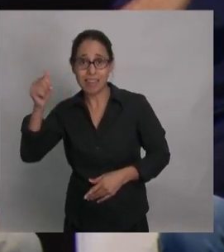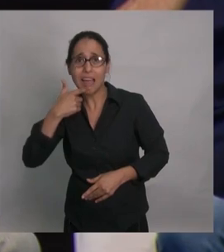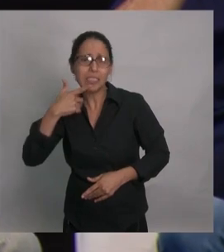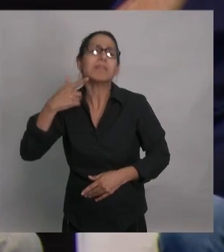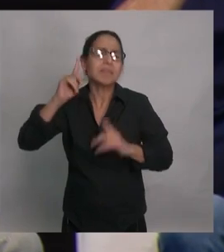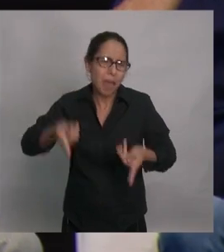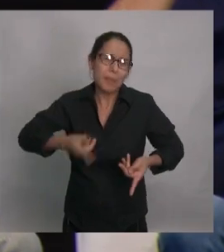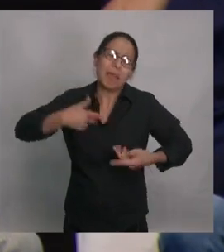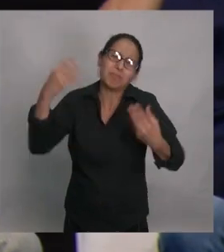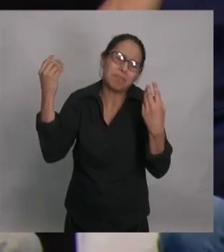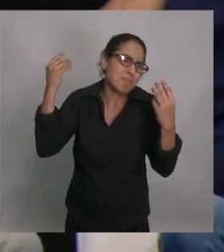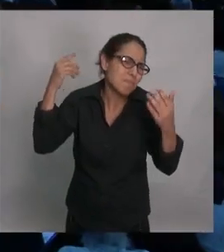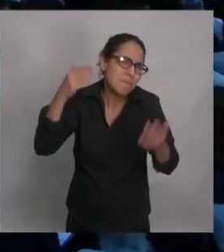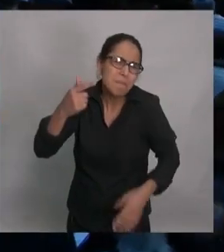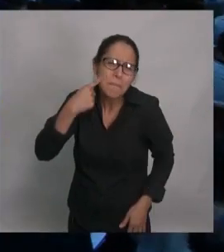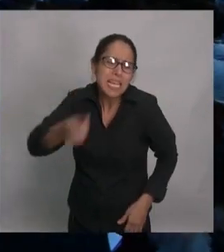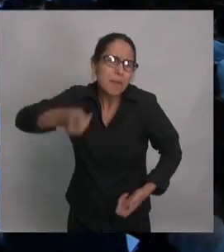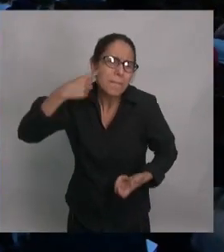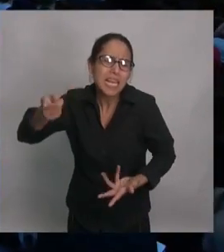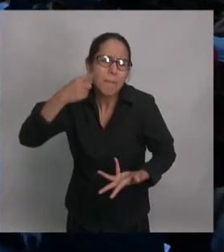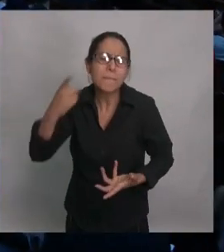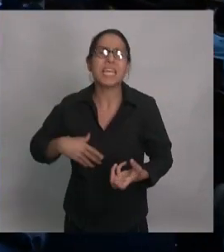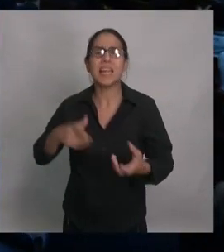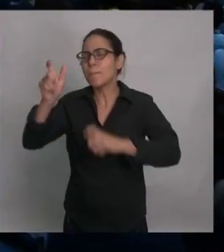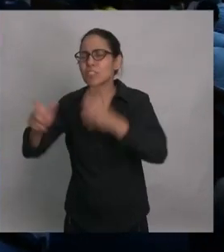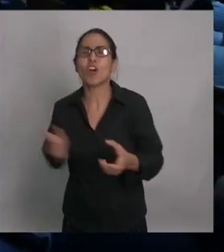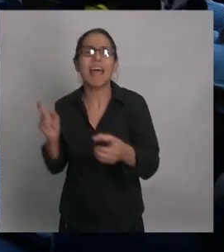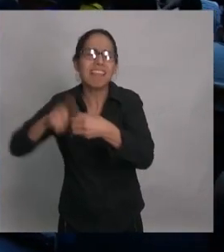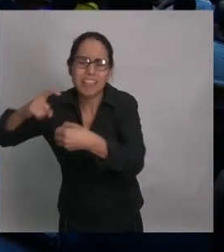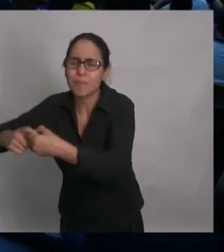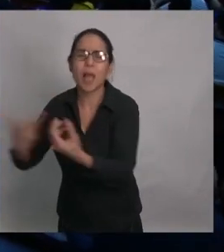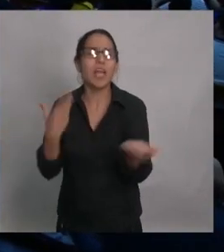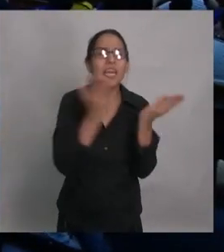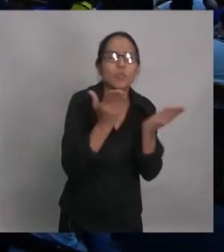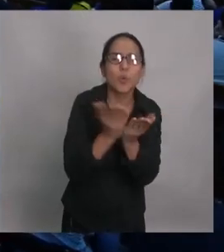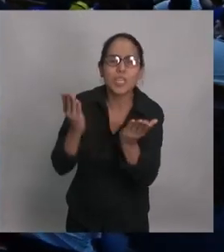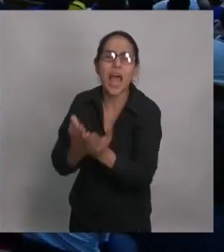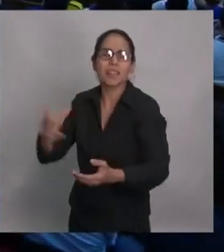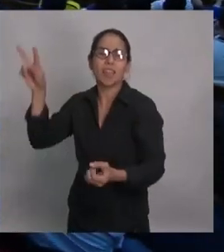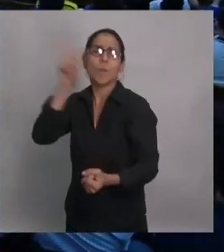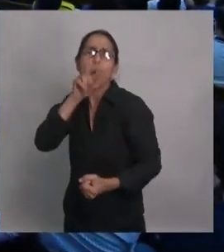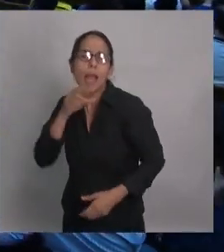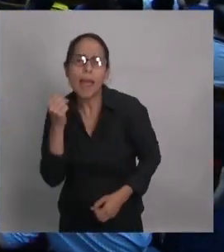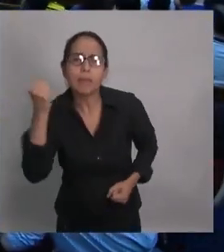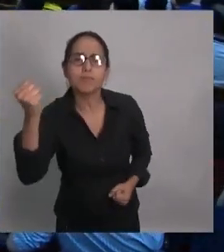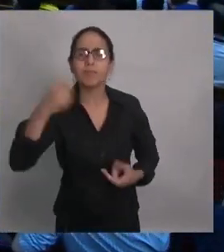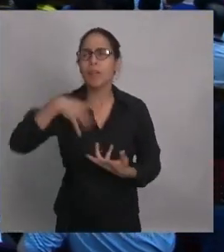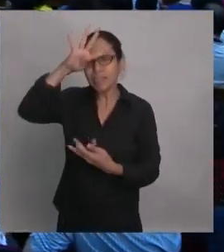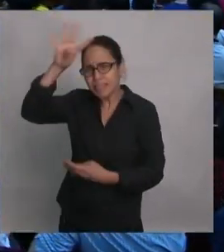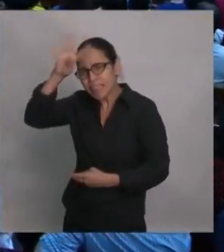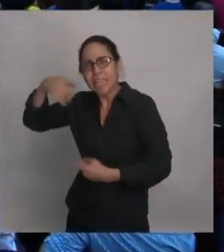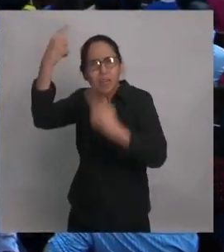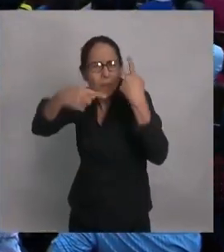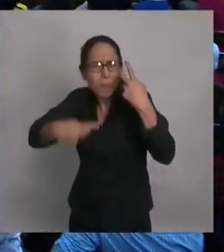compañeros, compañeras, dirigentes sociales, sindicales, estudiantiles, indígenas, feministas a lo largo y lo ancho de la Patria Grande,